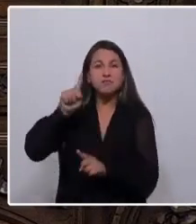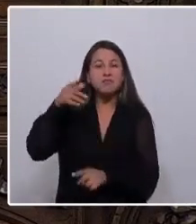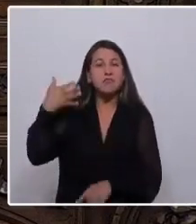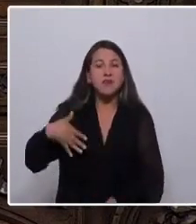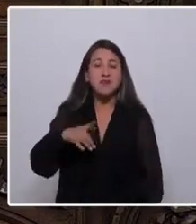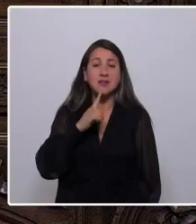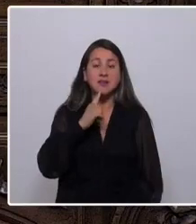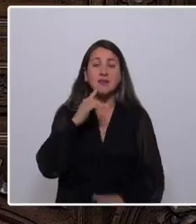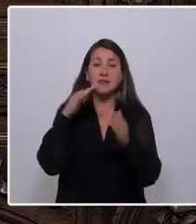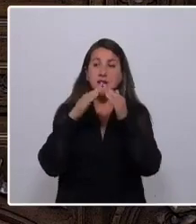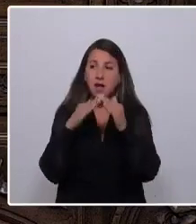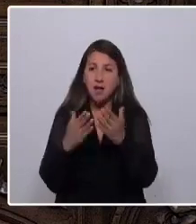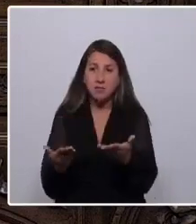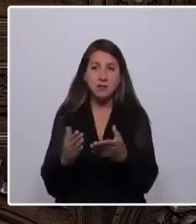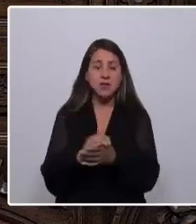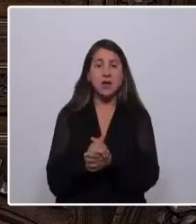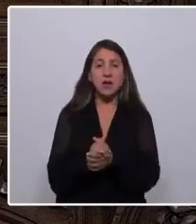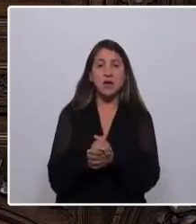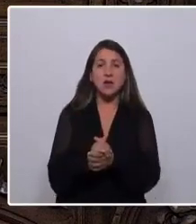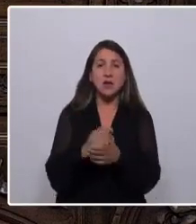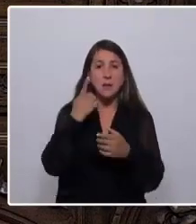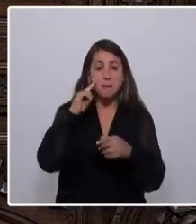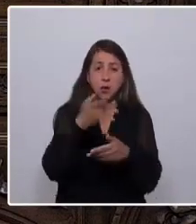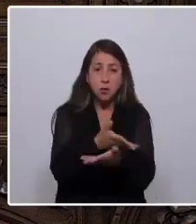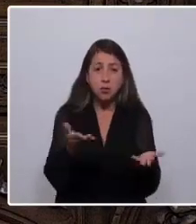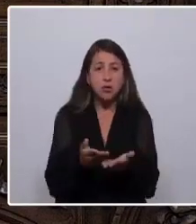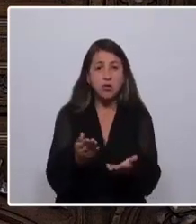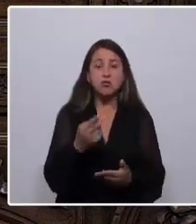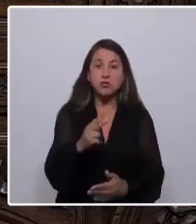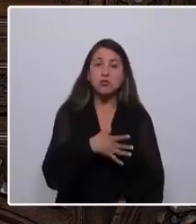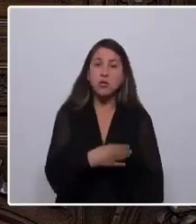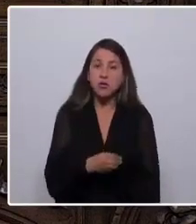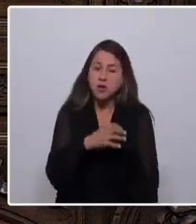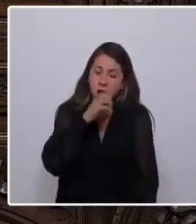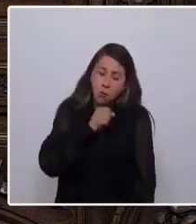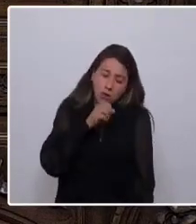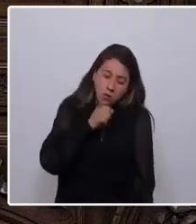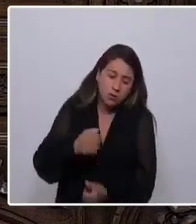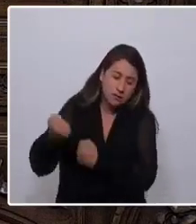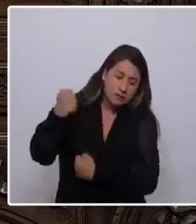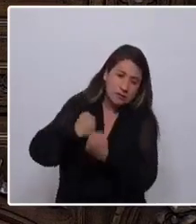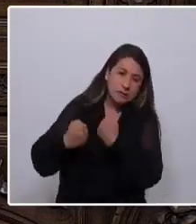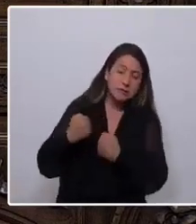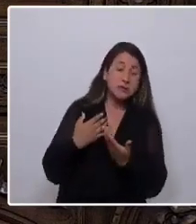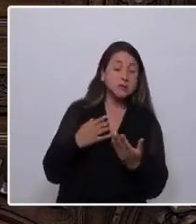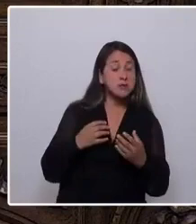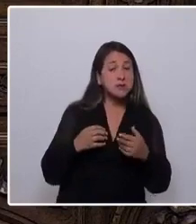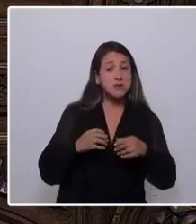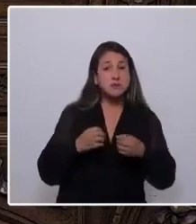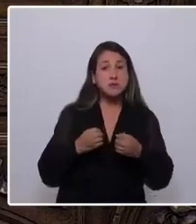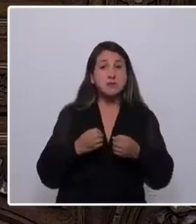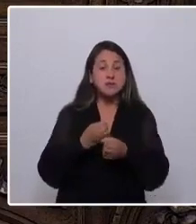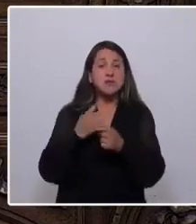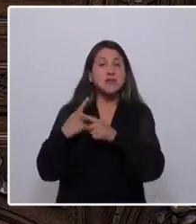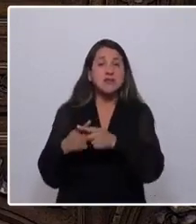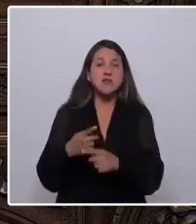un techo, no para ustedes, para sus hijos e hijas, aunque eso implique arriesgar su vida y su